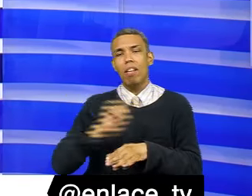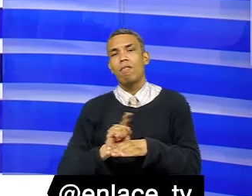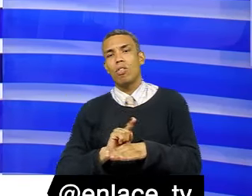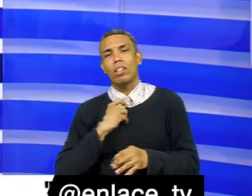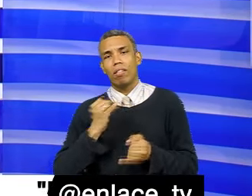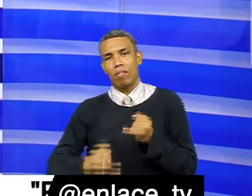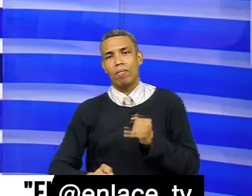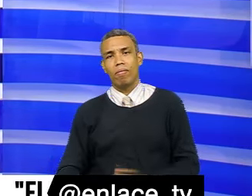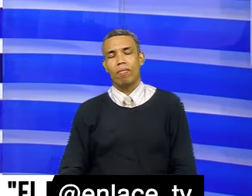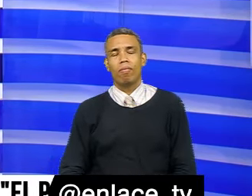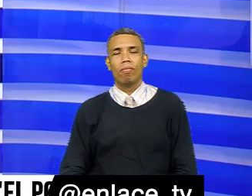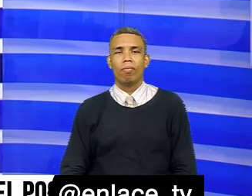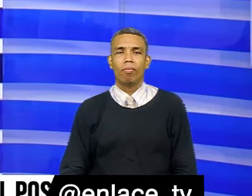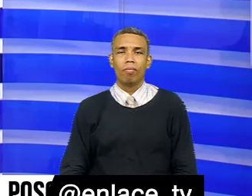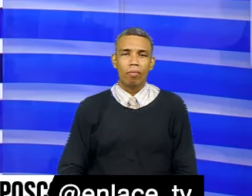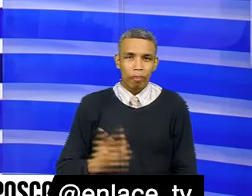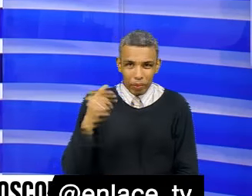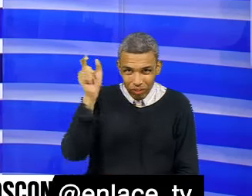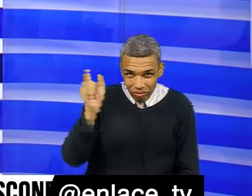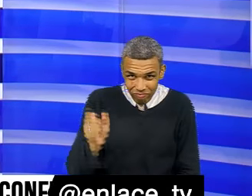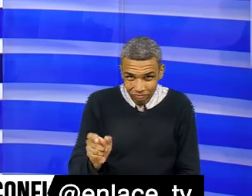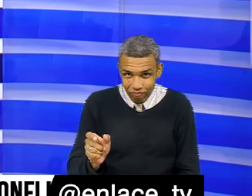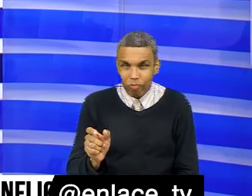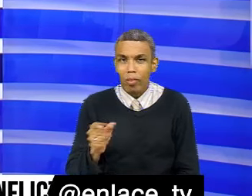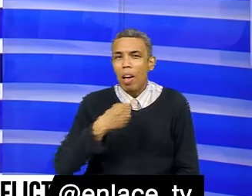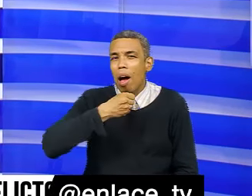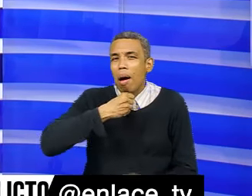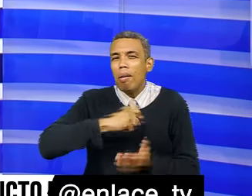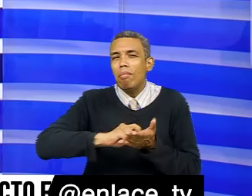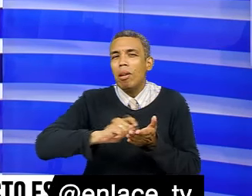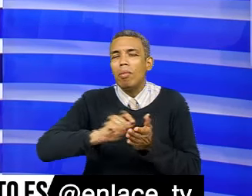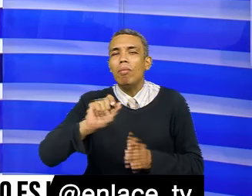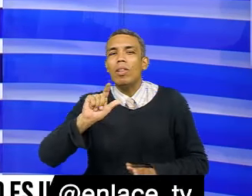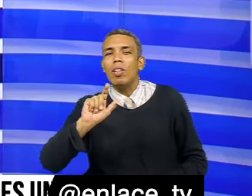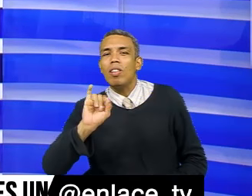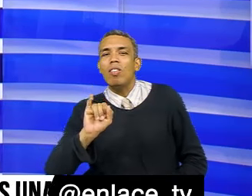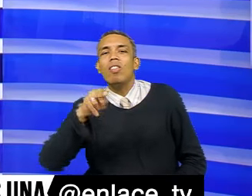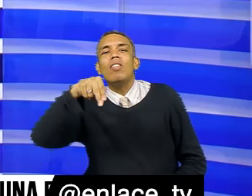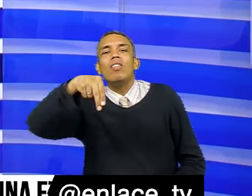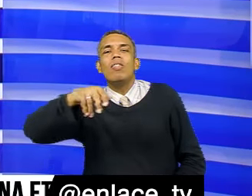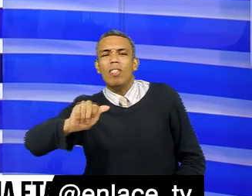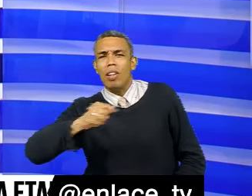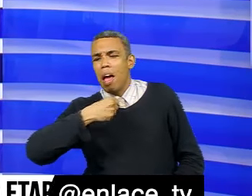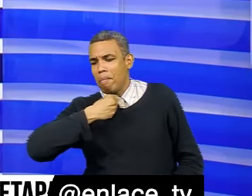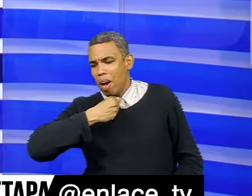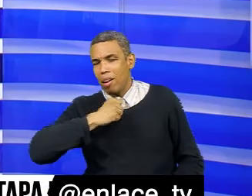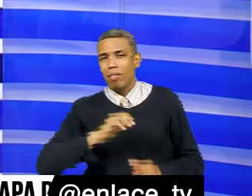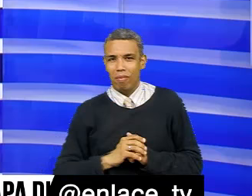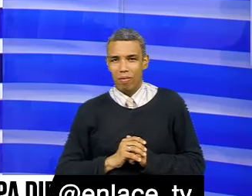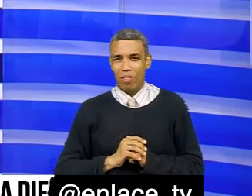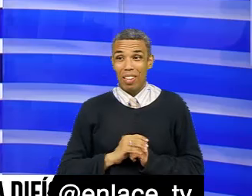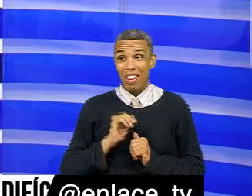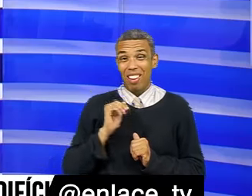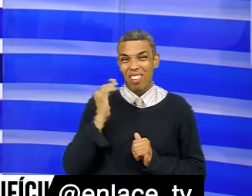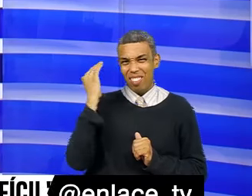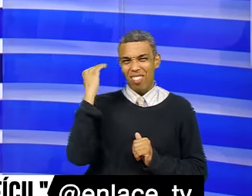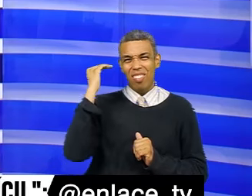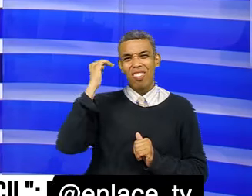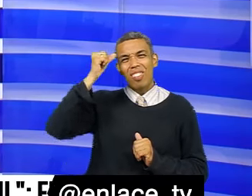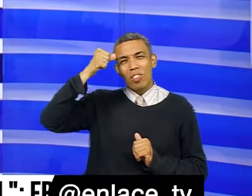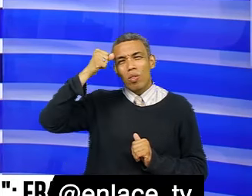La periodista Lina Brujes, enviada especial por el canal Enlace Televisión y el semanario Obrero a Cartagena para el